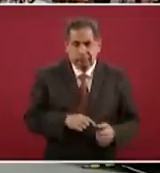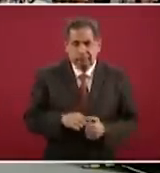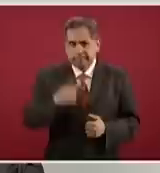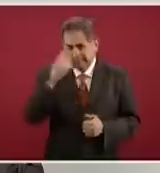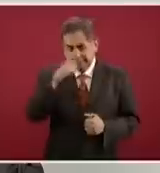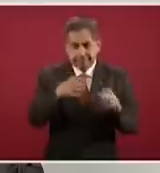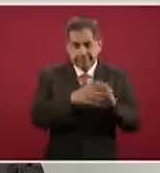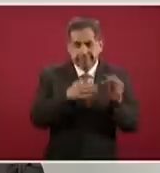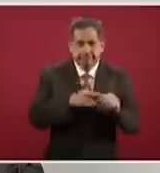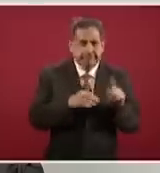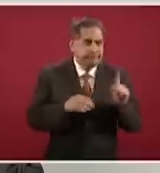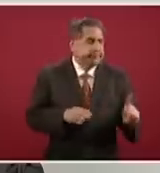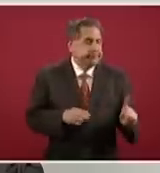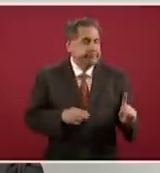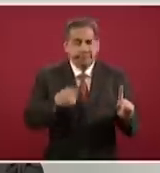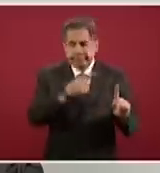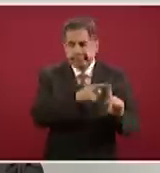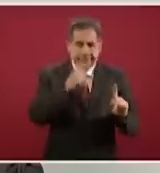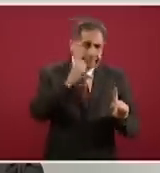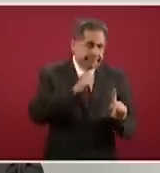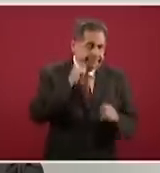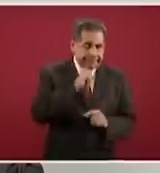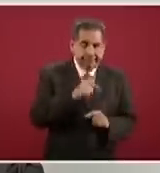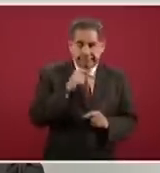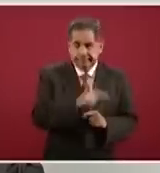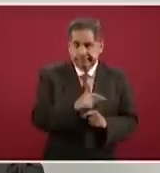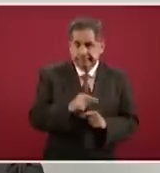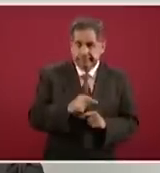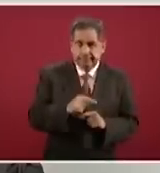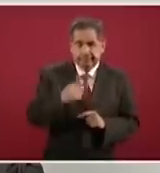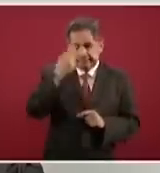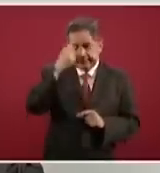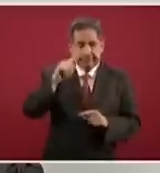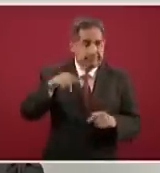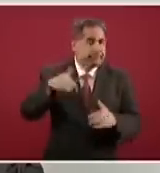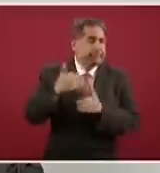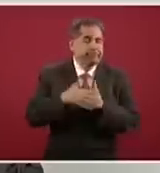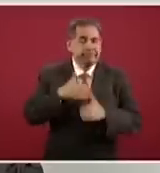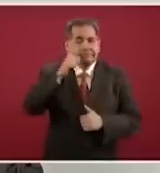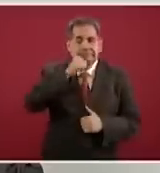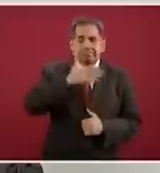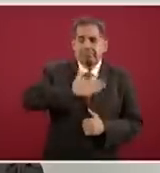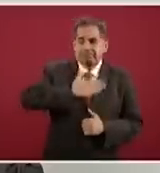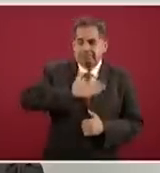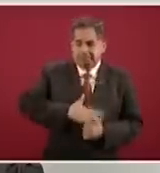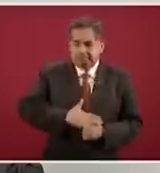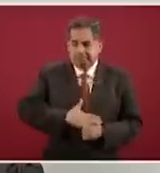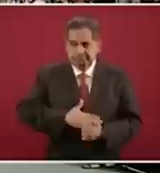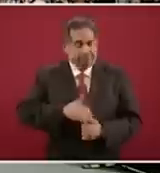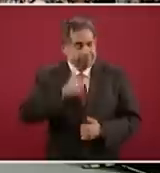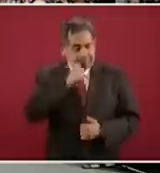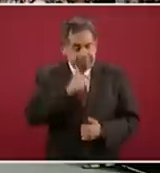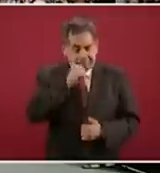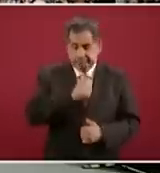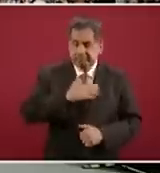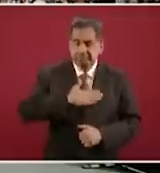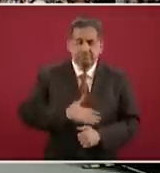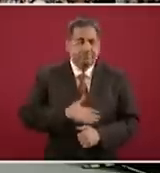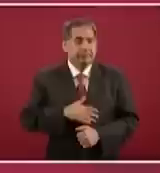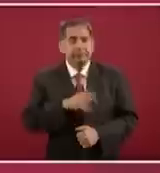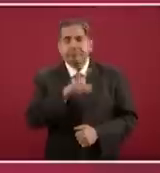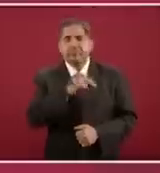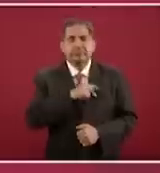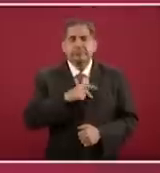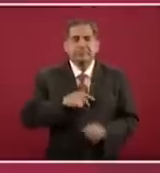para que siempre se haga justicia, que no haya